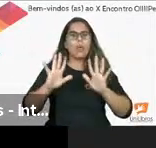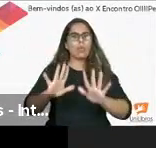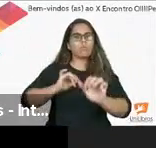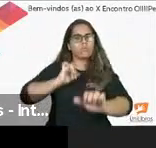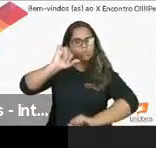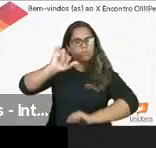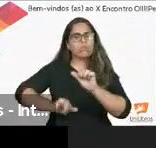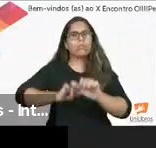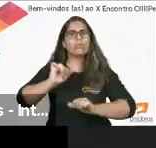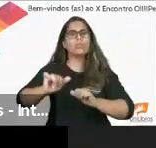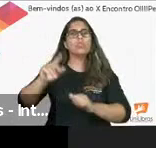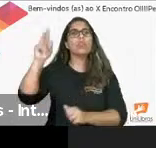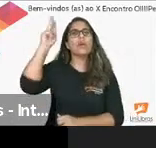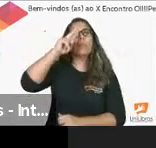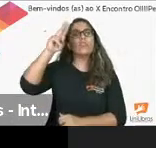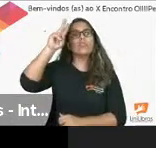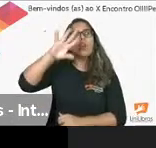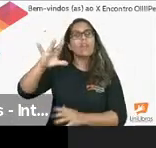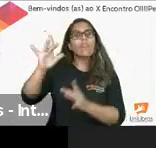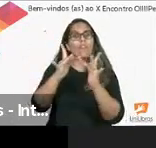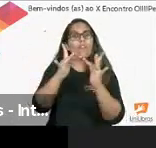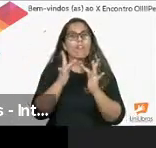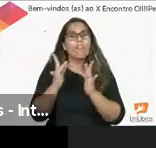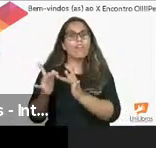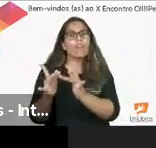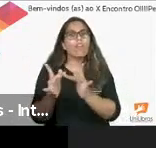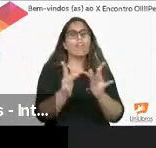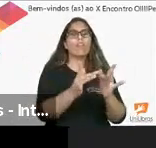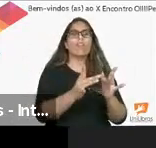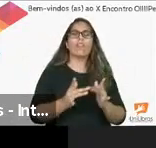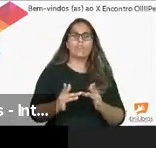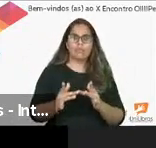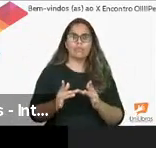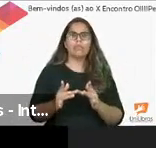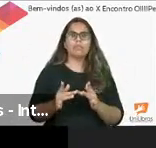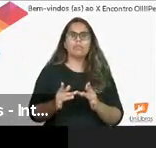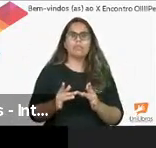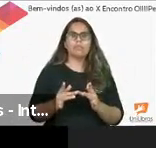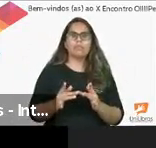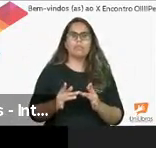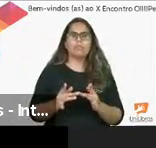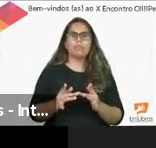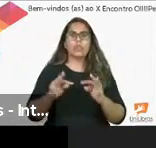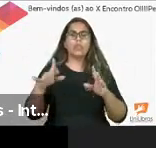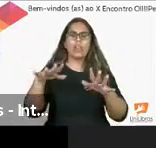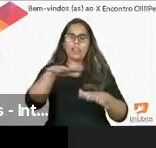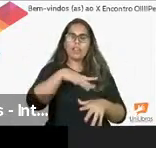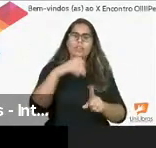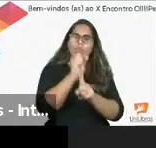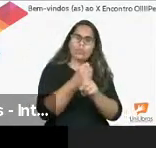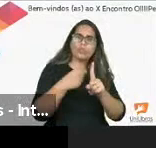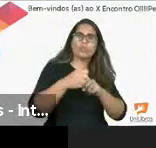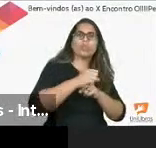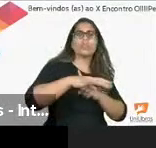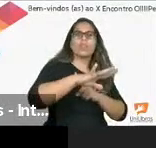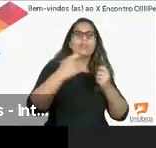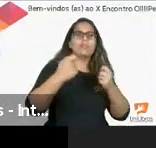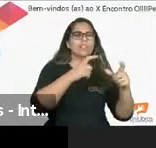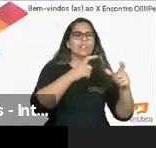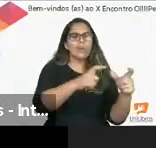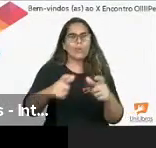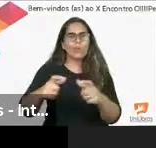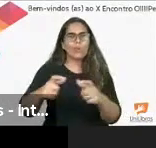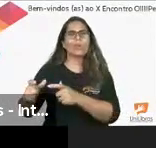es una historia de convivencia entre estos dos bichos que son sociales. Bichos sociales no